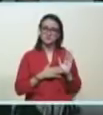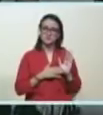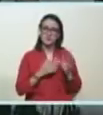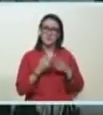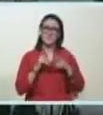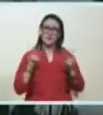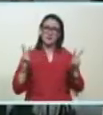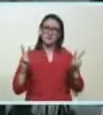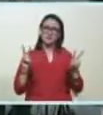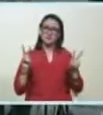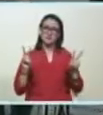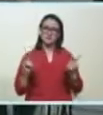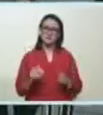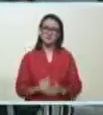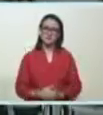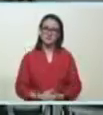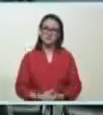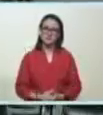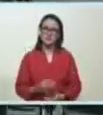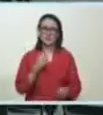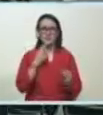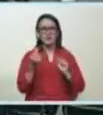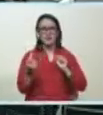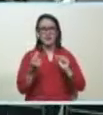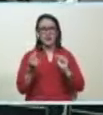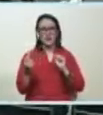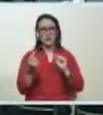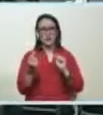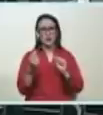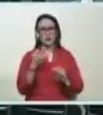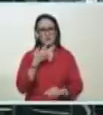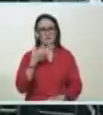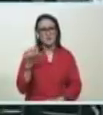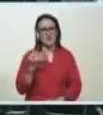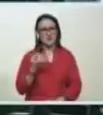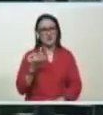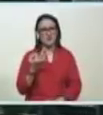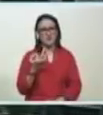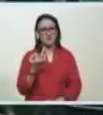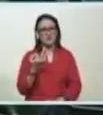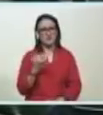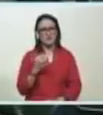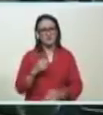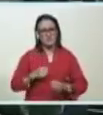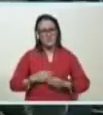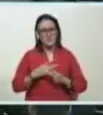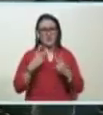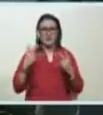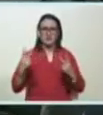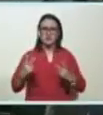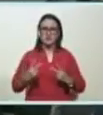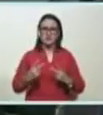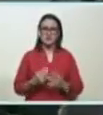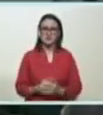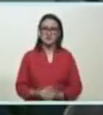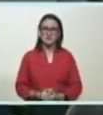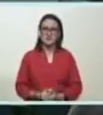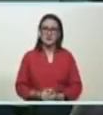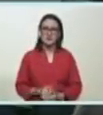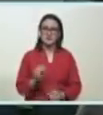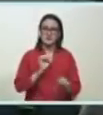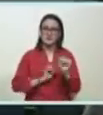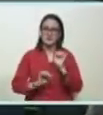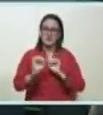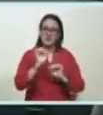la paz, el diálogo, la verdad con coraje y valentía y la defensa